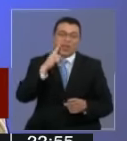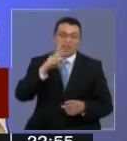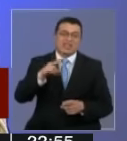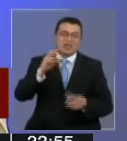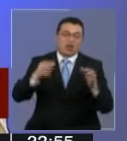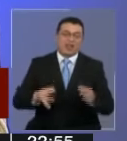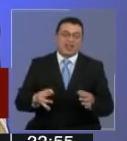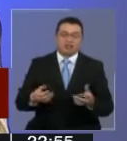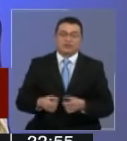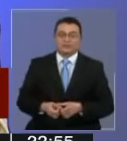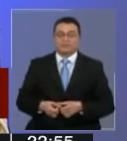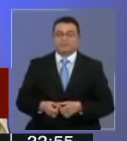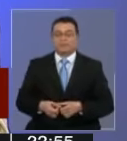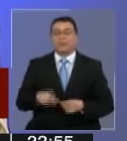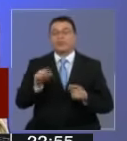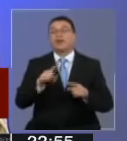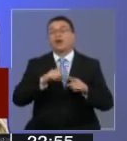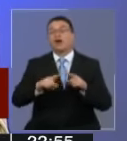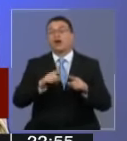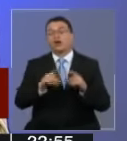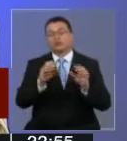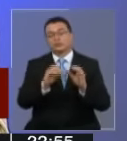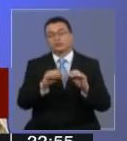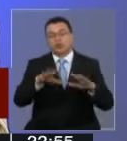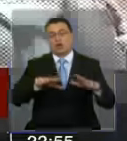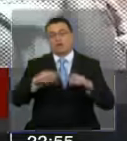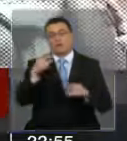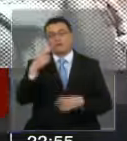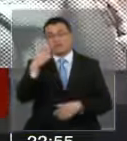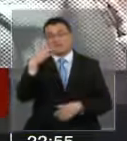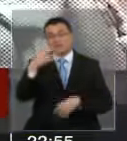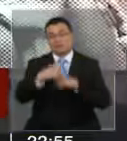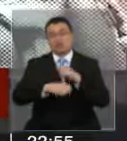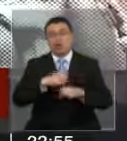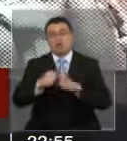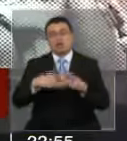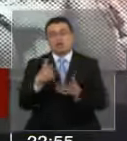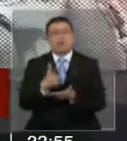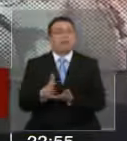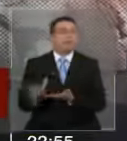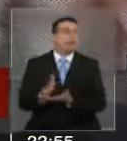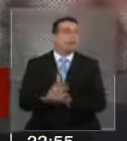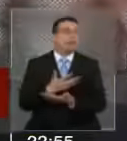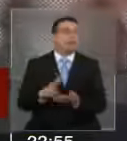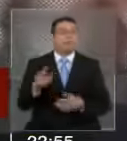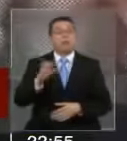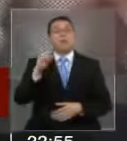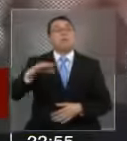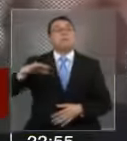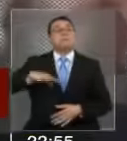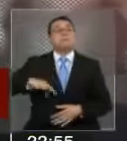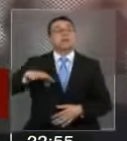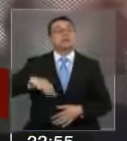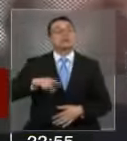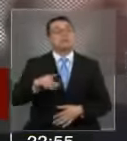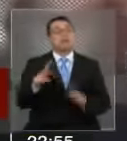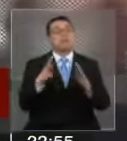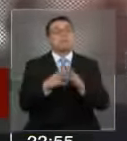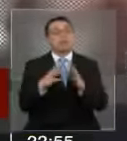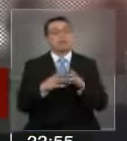pero llamas la atención. Pongo otro asunto en esto de cosas que llevamos 25 años como dejándolas pasar. ¿Qué pasa con la previsión de los militares también